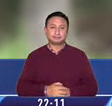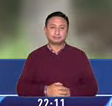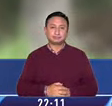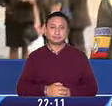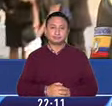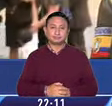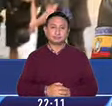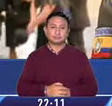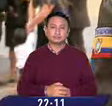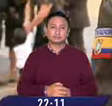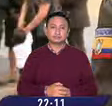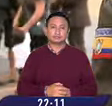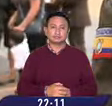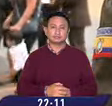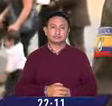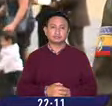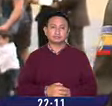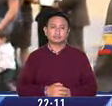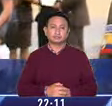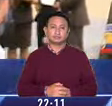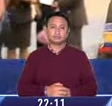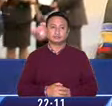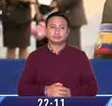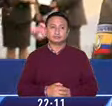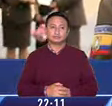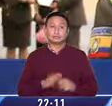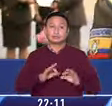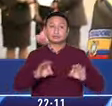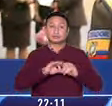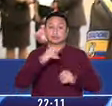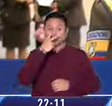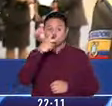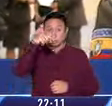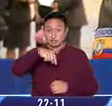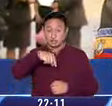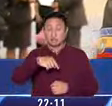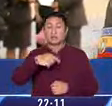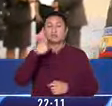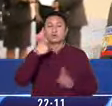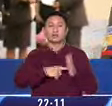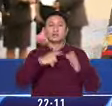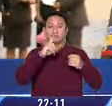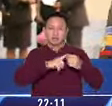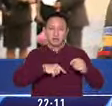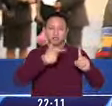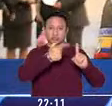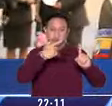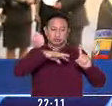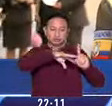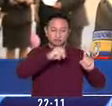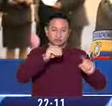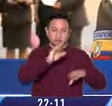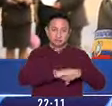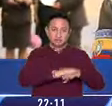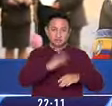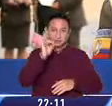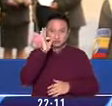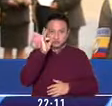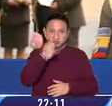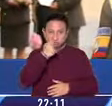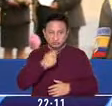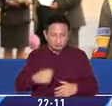fantástico. Hay que tomar en cuenta que muchos de los casos violentos que se producen es bajo los efectos del consumo de este